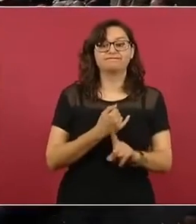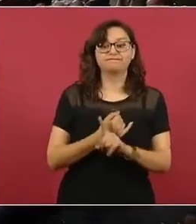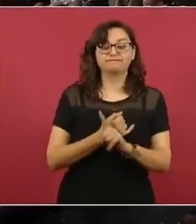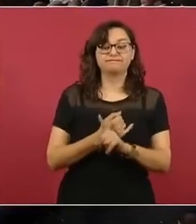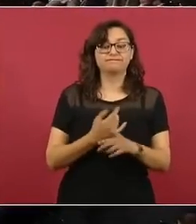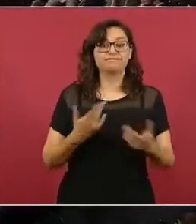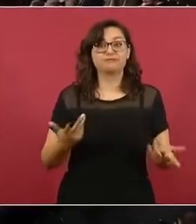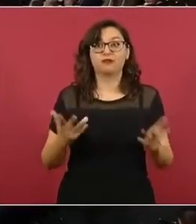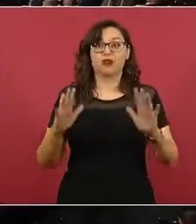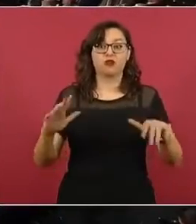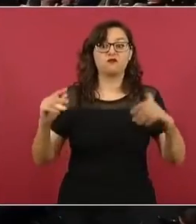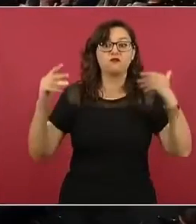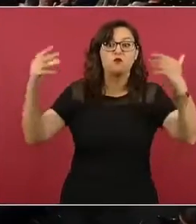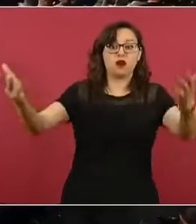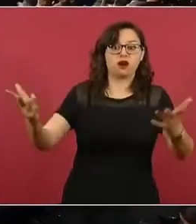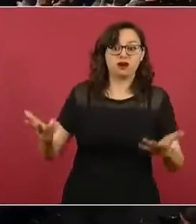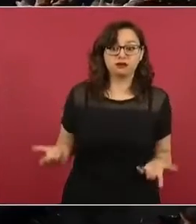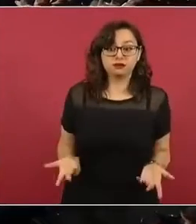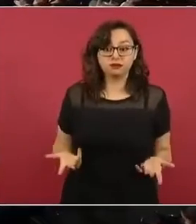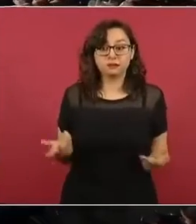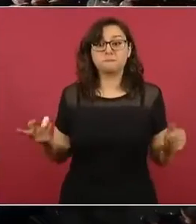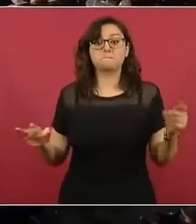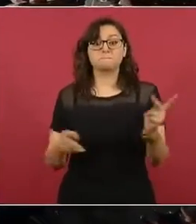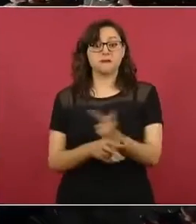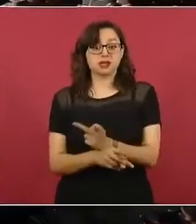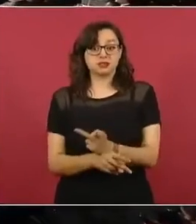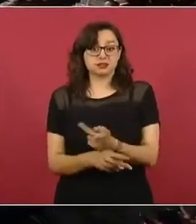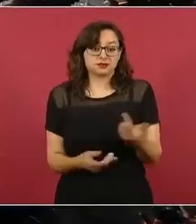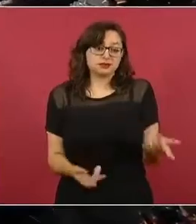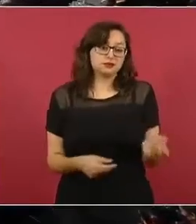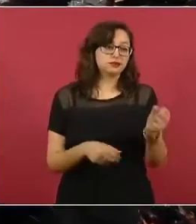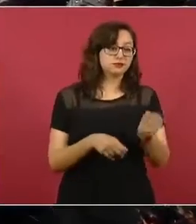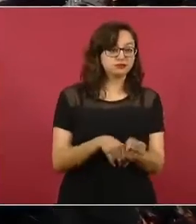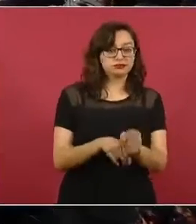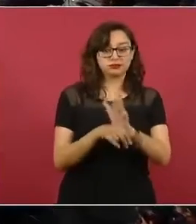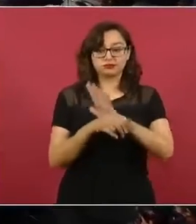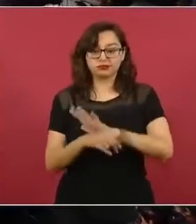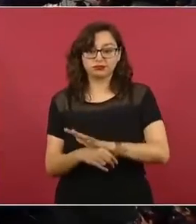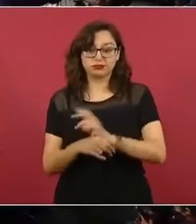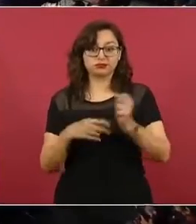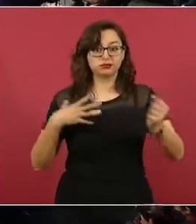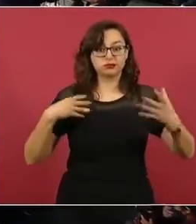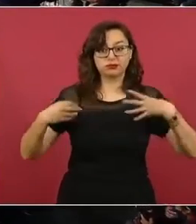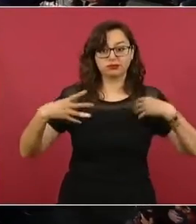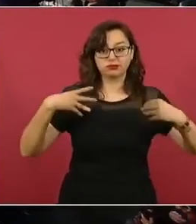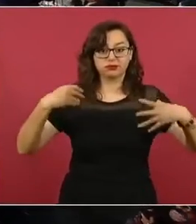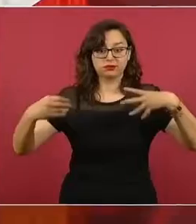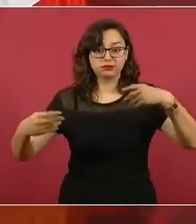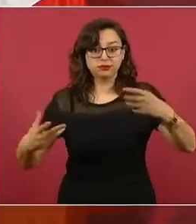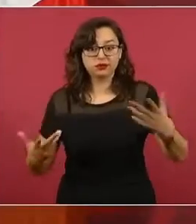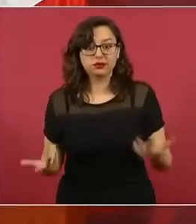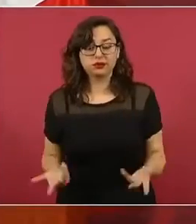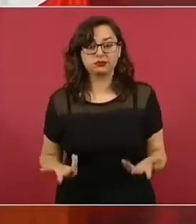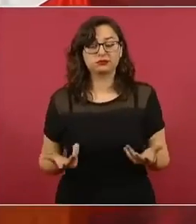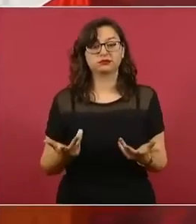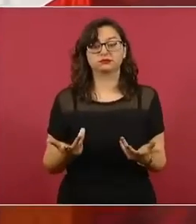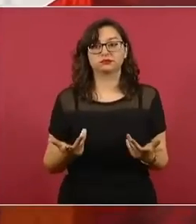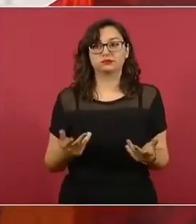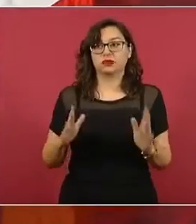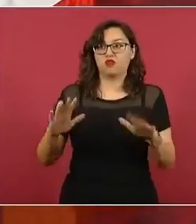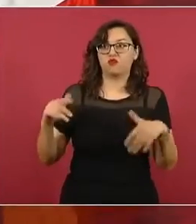que, como la pandemia, no se origina en México, son fenómenos externos.